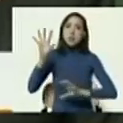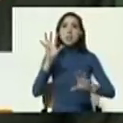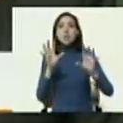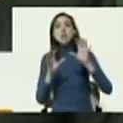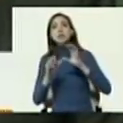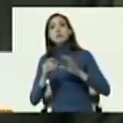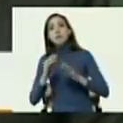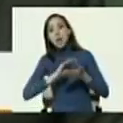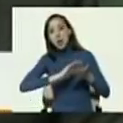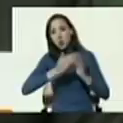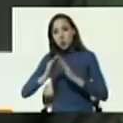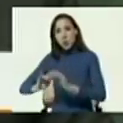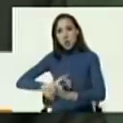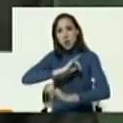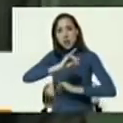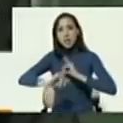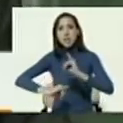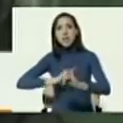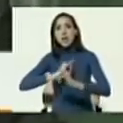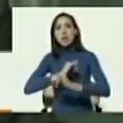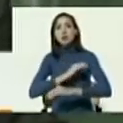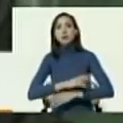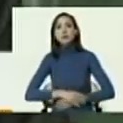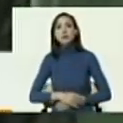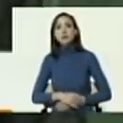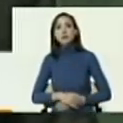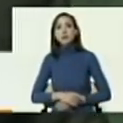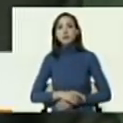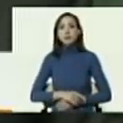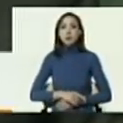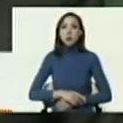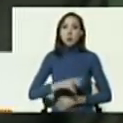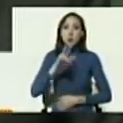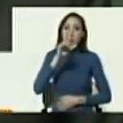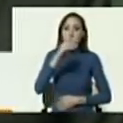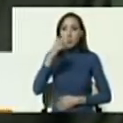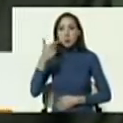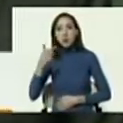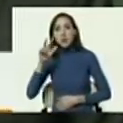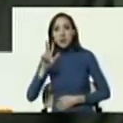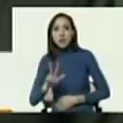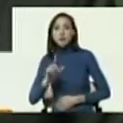de la comunidad internacional, un tercio de la humanidad.